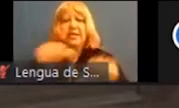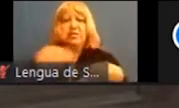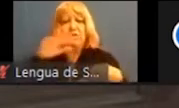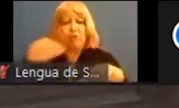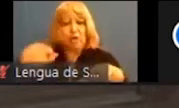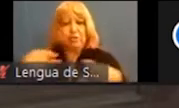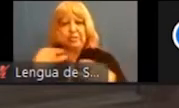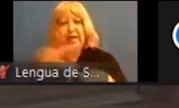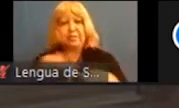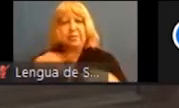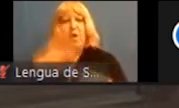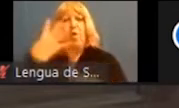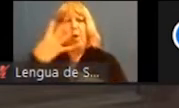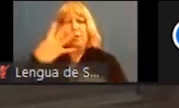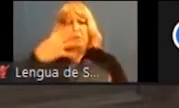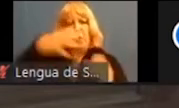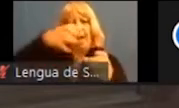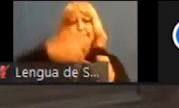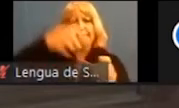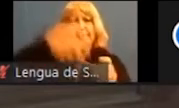Roja, 4 pozos arriba